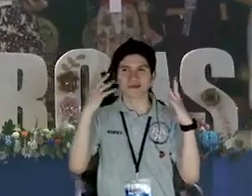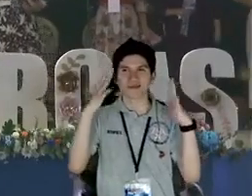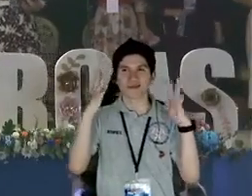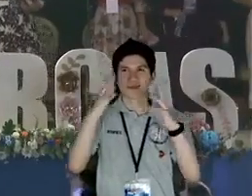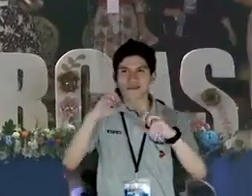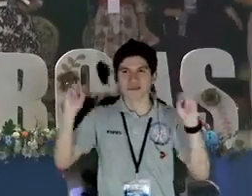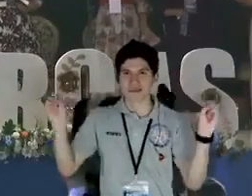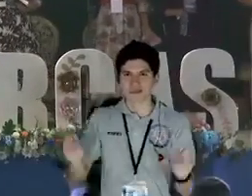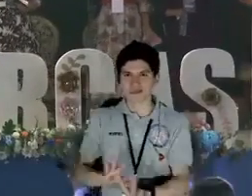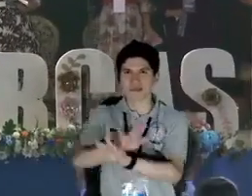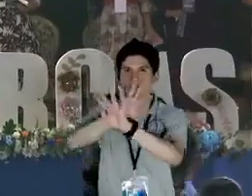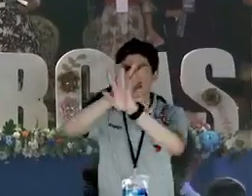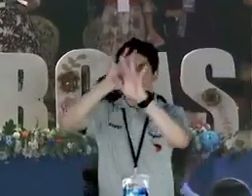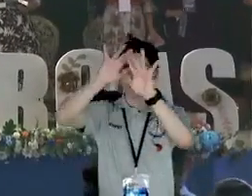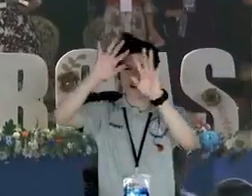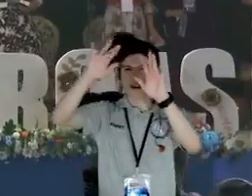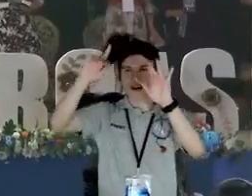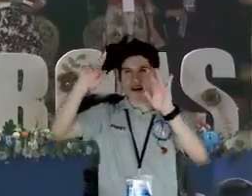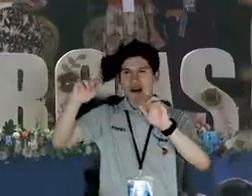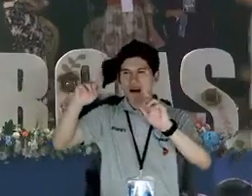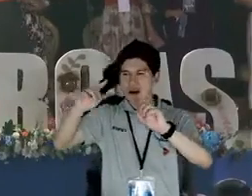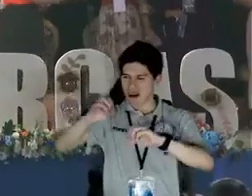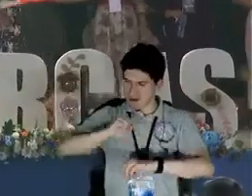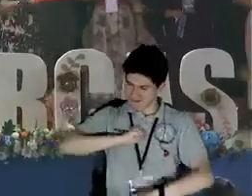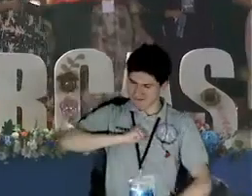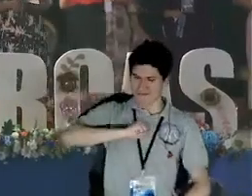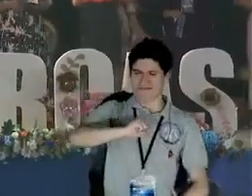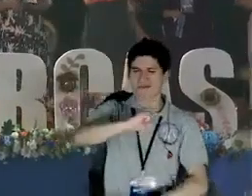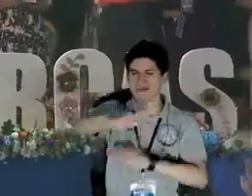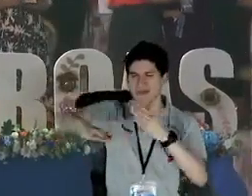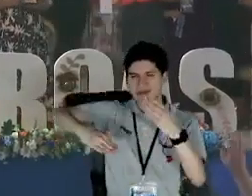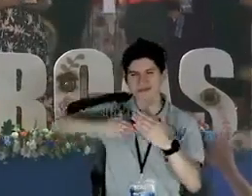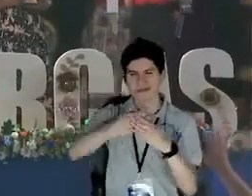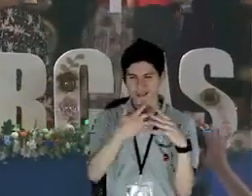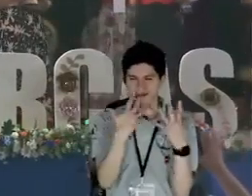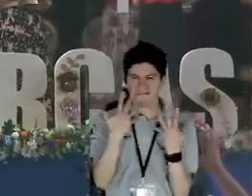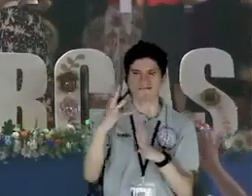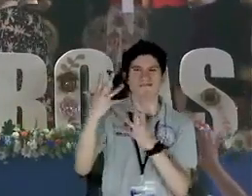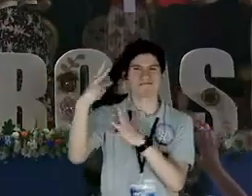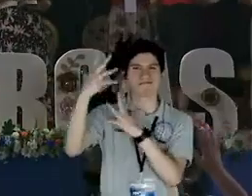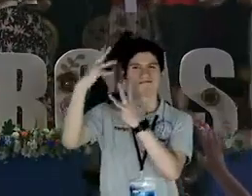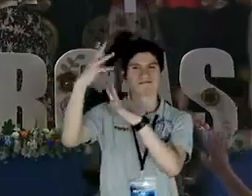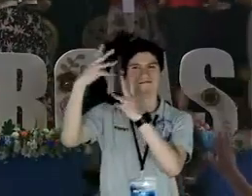Gloria al merecedor de toda la alabanza.